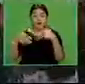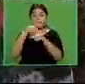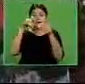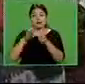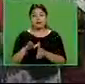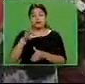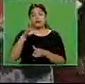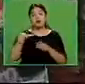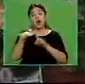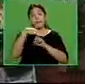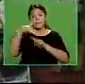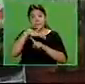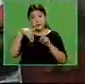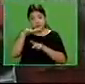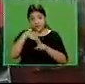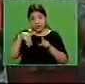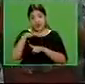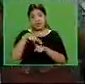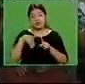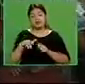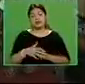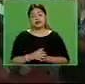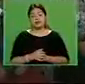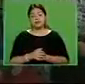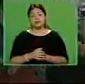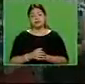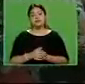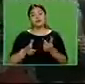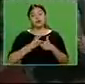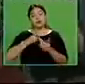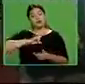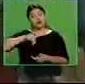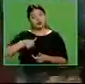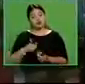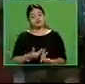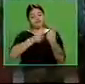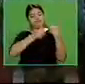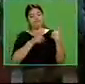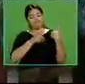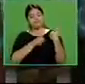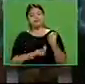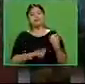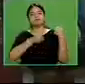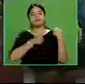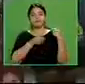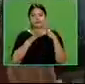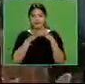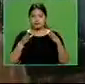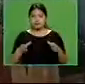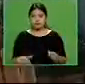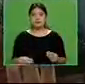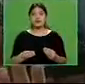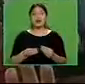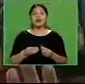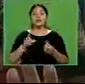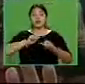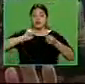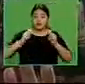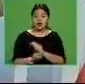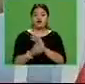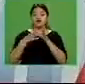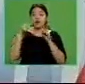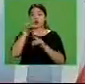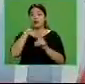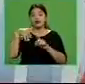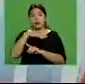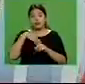Rivas estuvo aquí, el ministro del Poder Popular para el Ambiente, y nosotros vamos a asumir la responsabilidad de transformar esa realidad